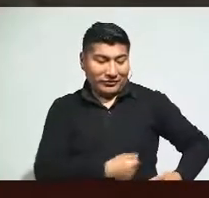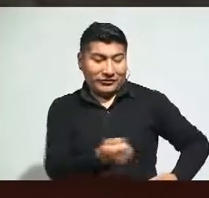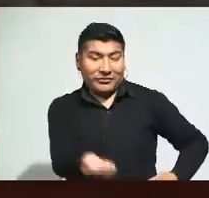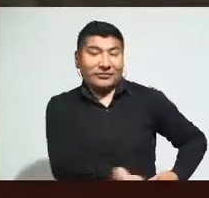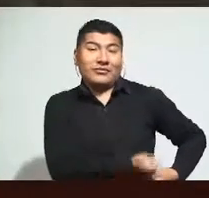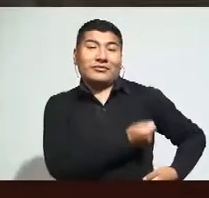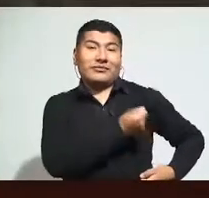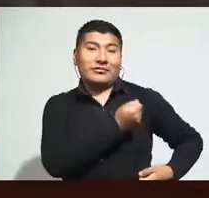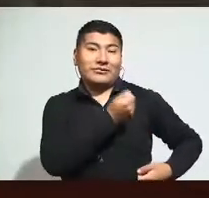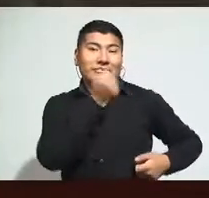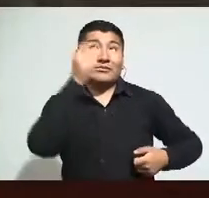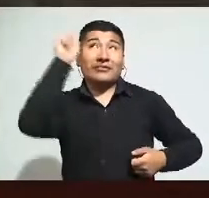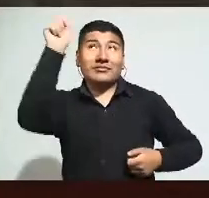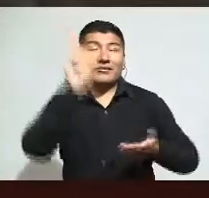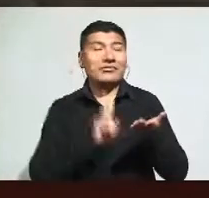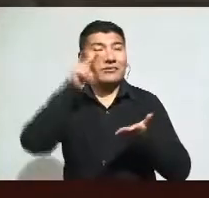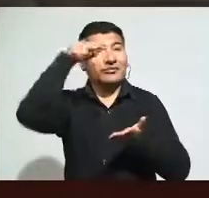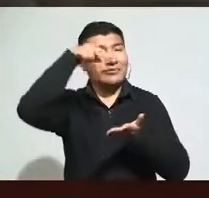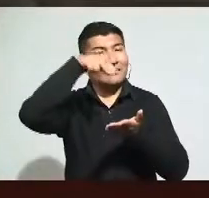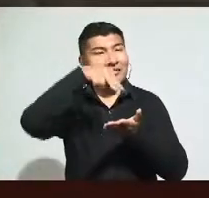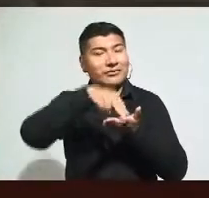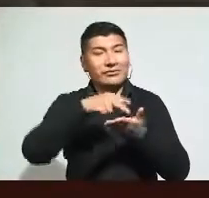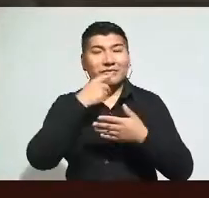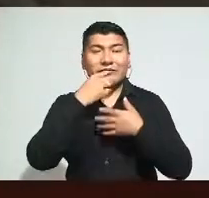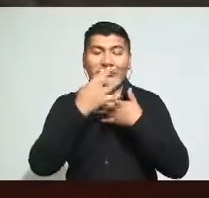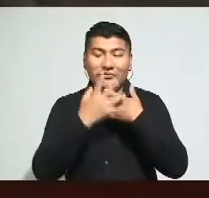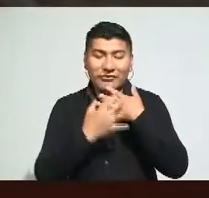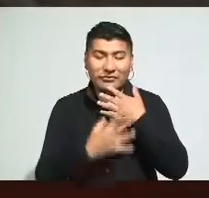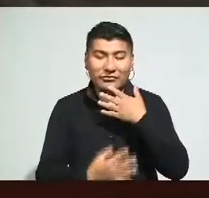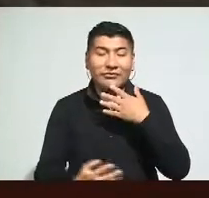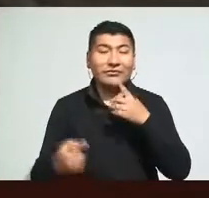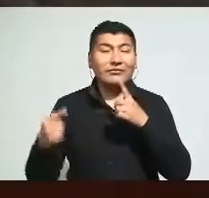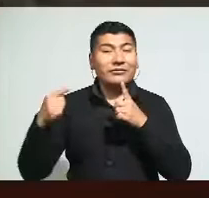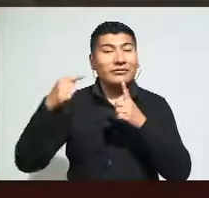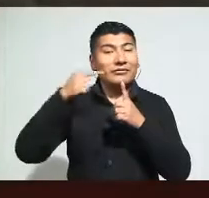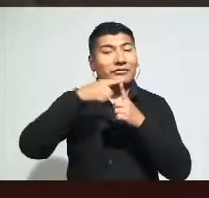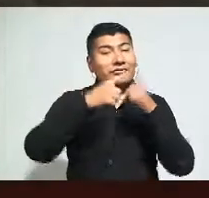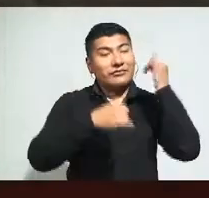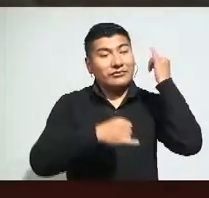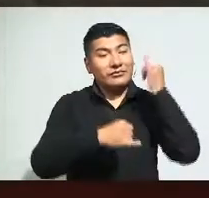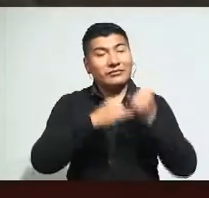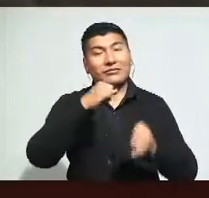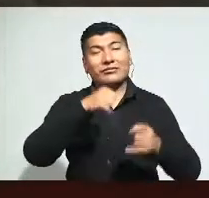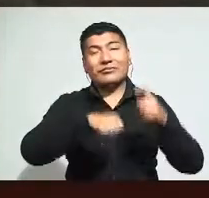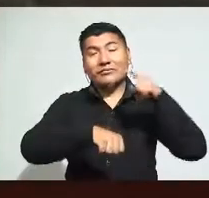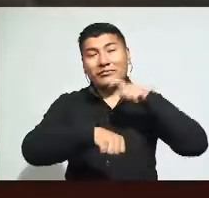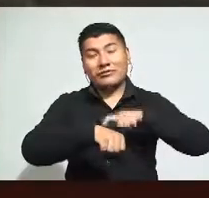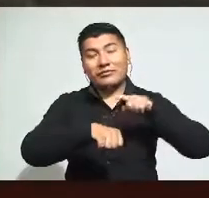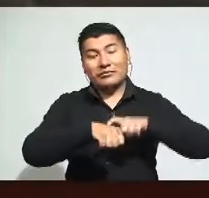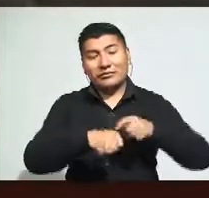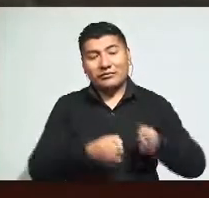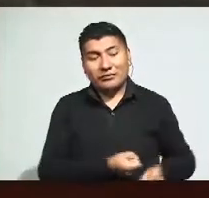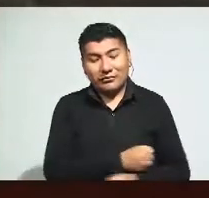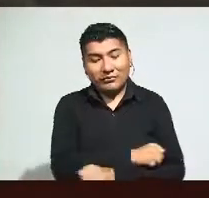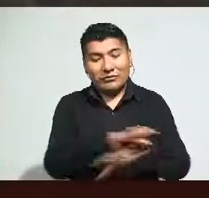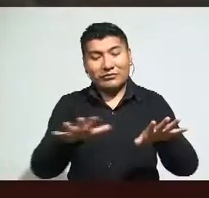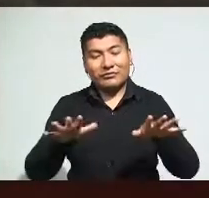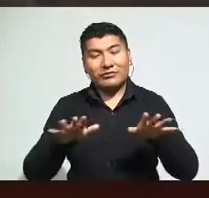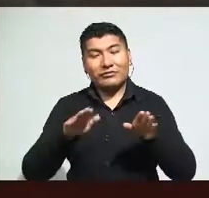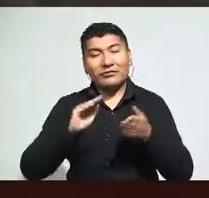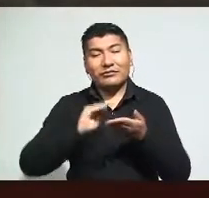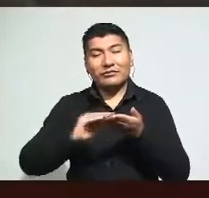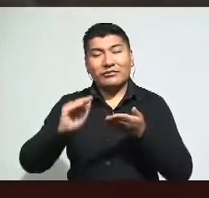resucitado brota hasta el fin de los tiempos la misericordia la